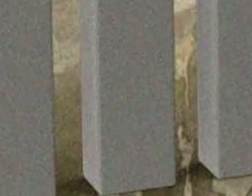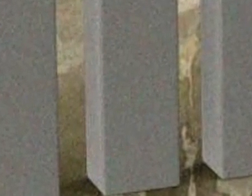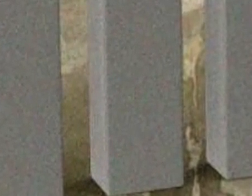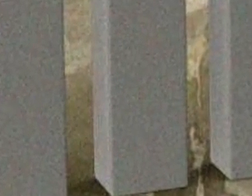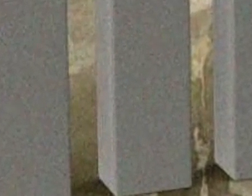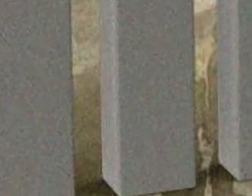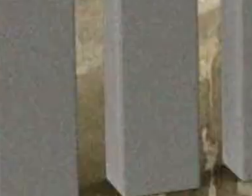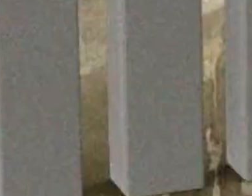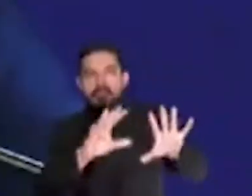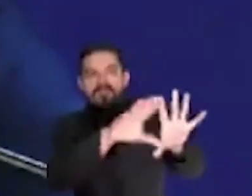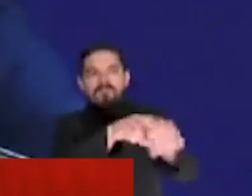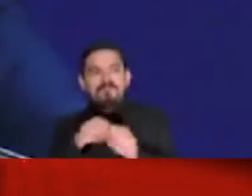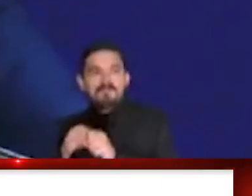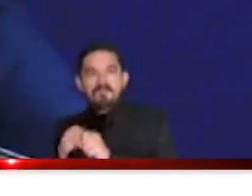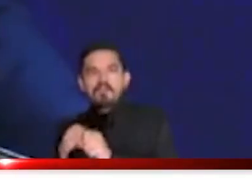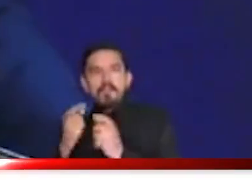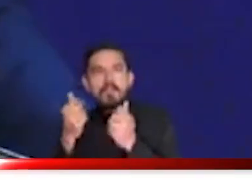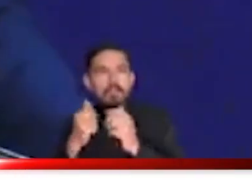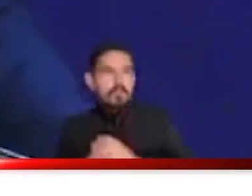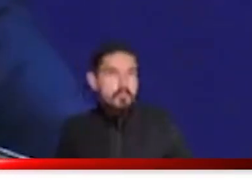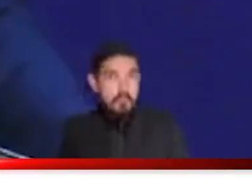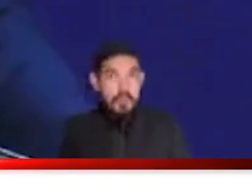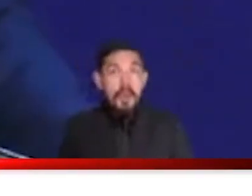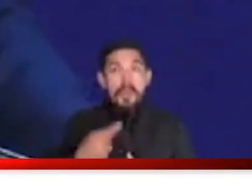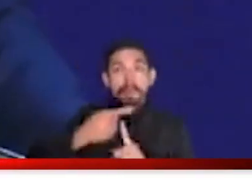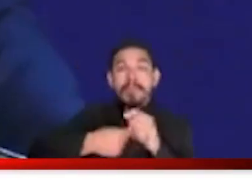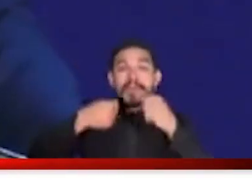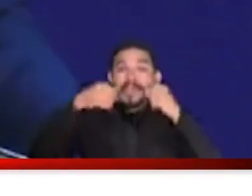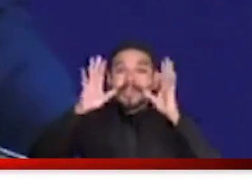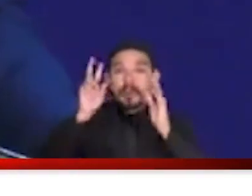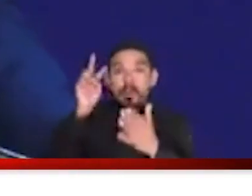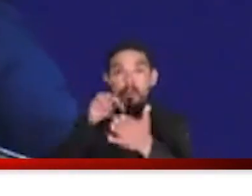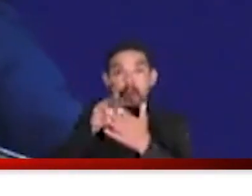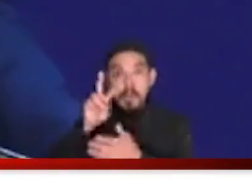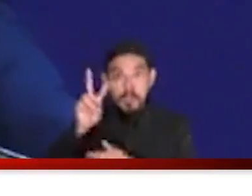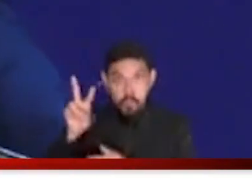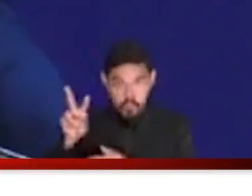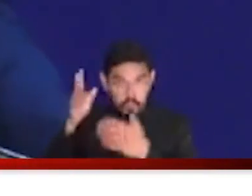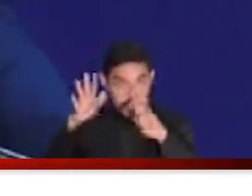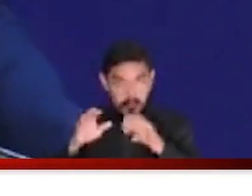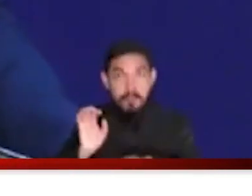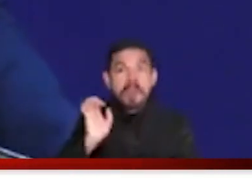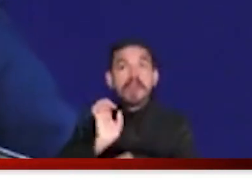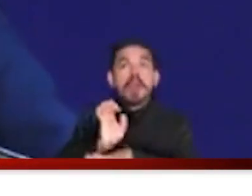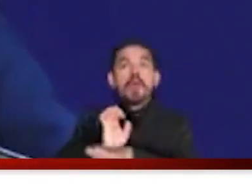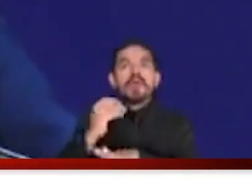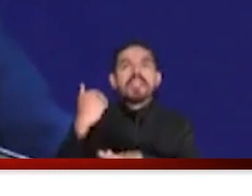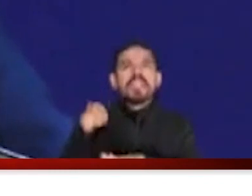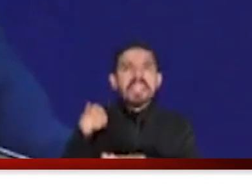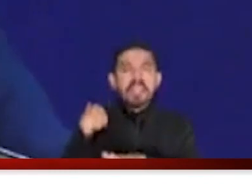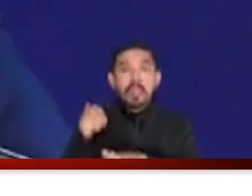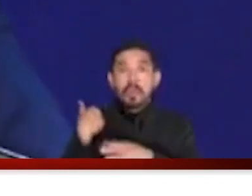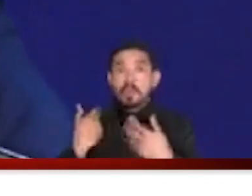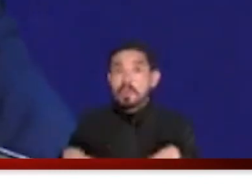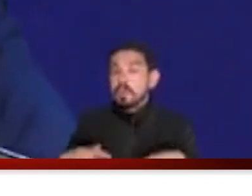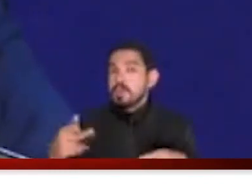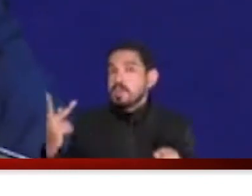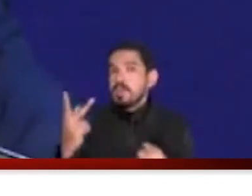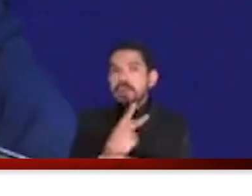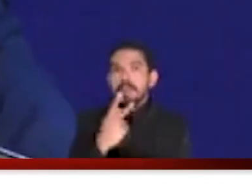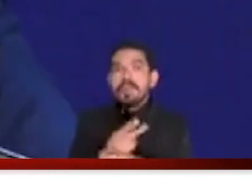rendición de cuentas a diciembre del 2022 el Ecuador tenía una inflación del